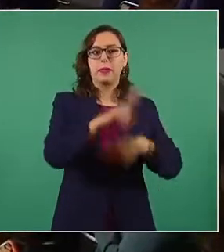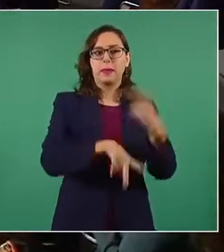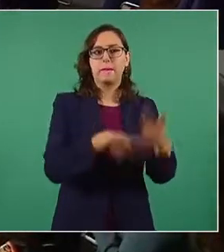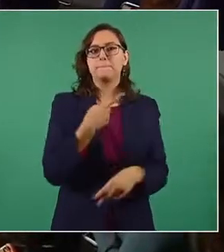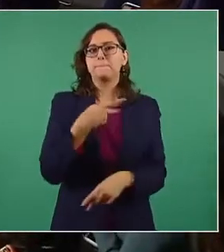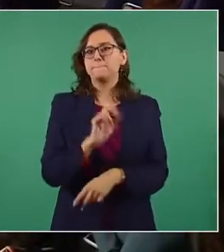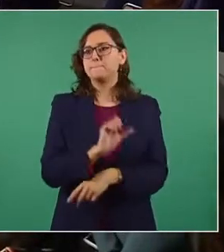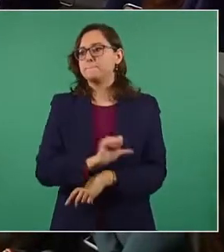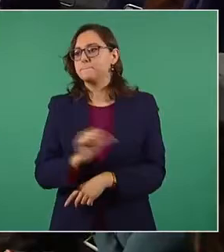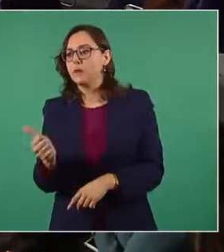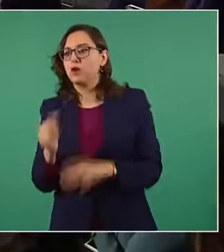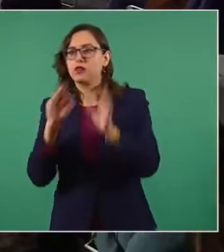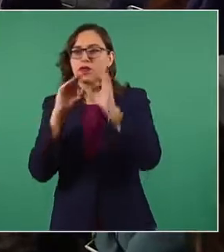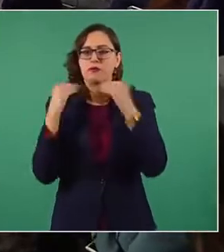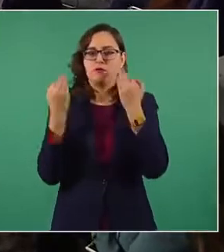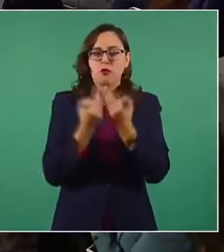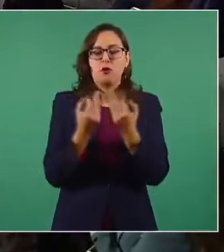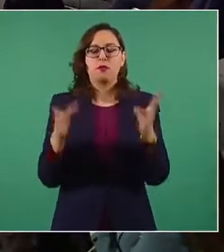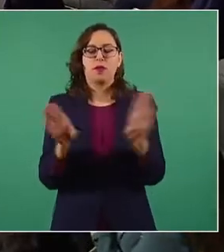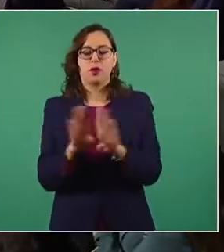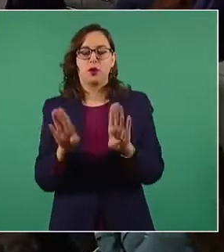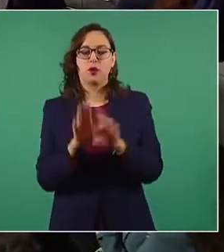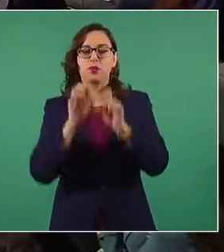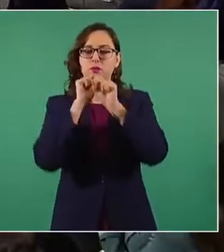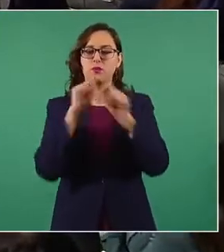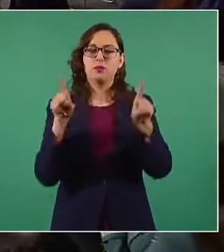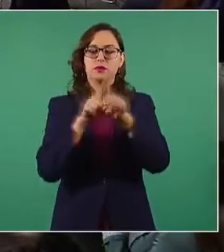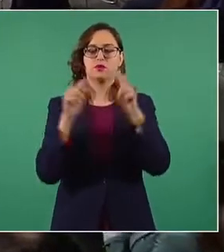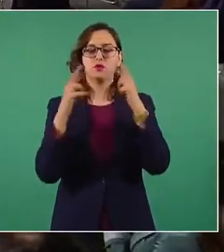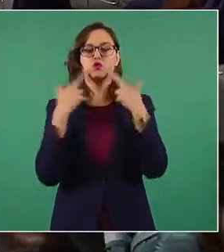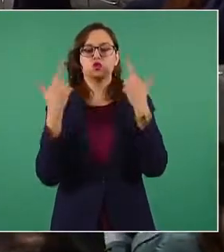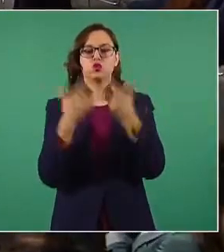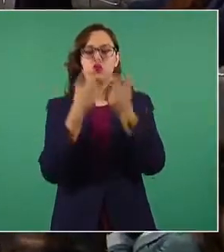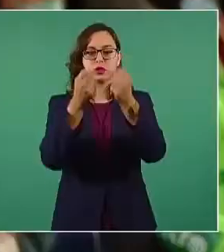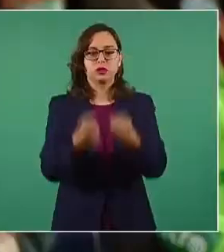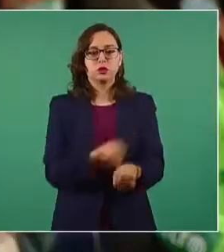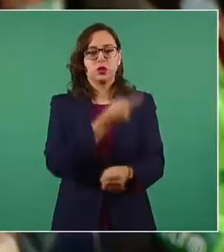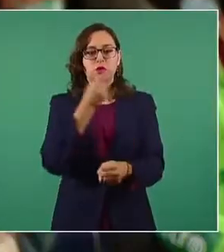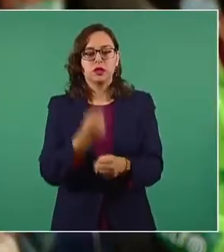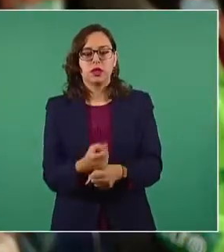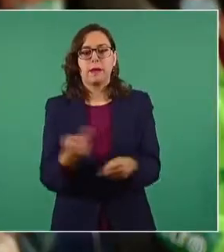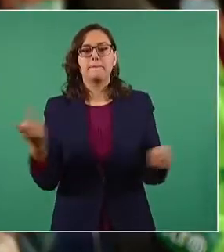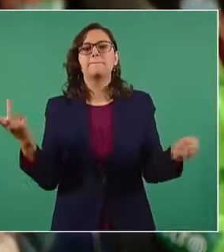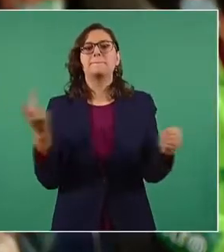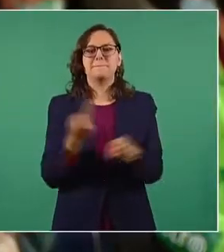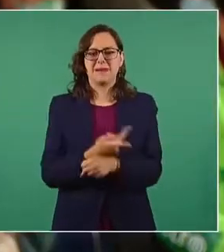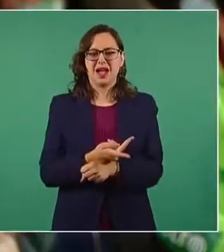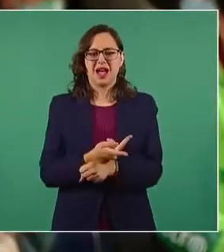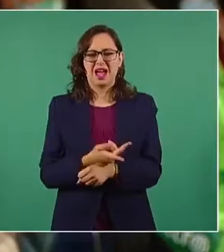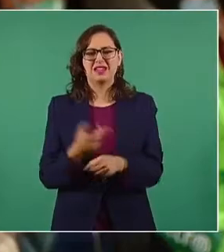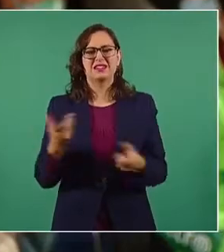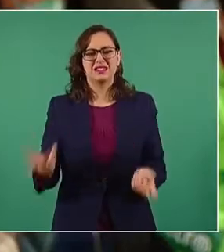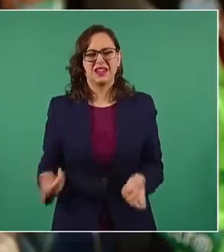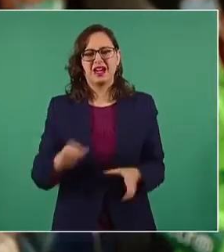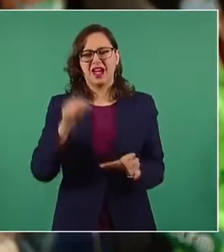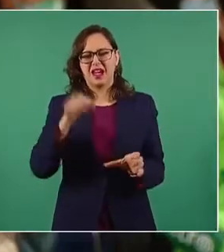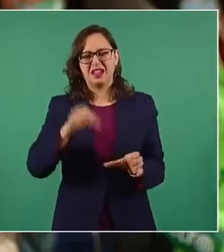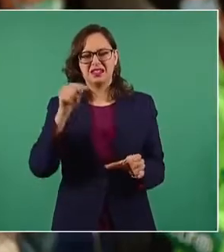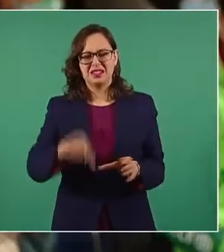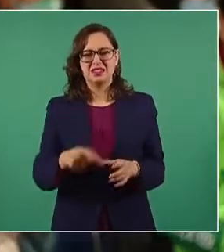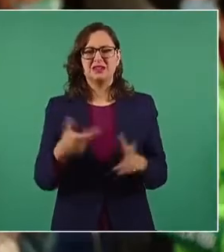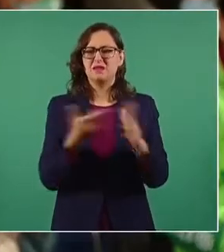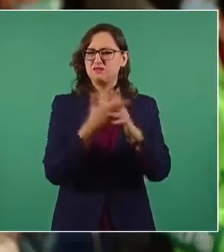de Seguridad en las reuniones que tienen sobre lo que está pasando en particular en Cajeme, o sea, ¿por qué este incremento en el